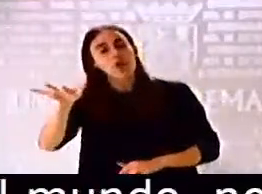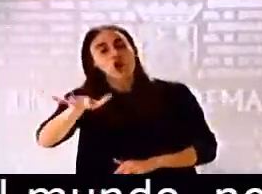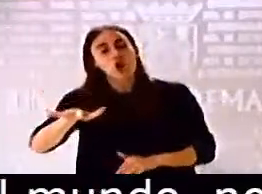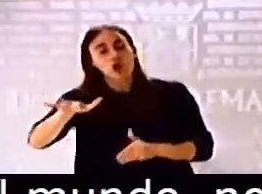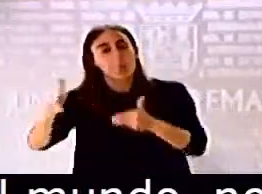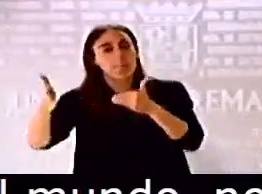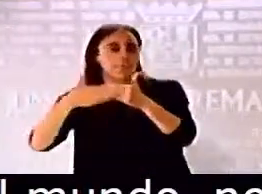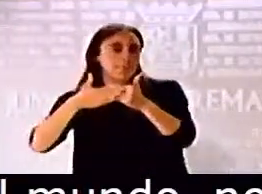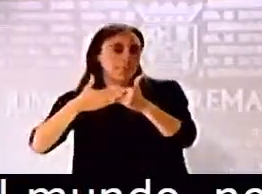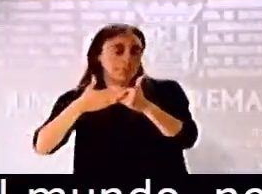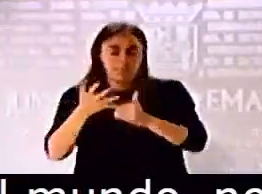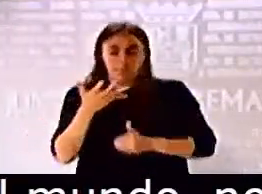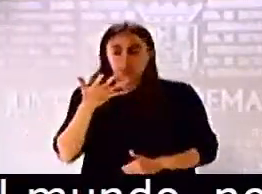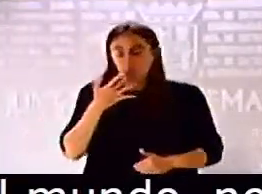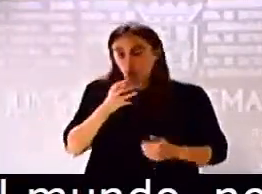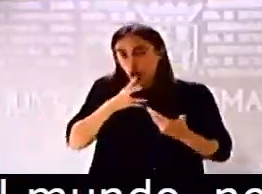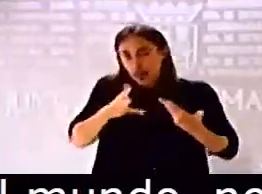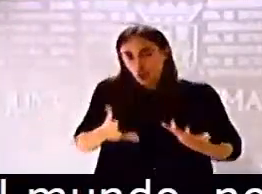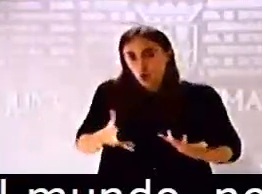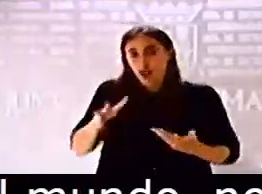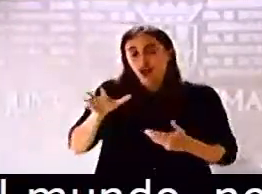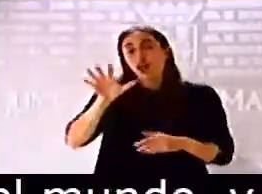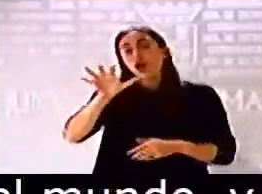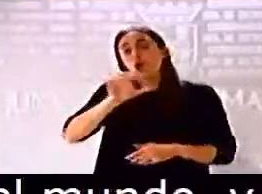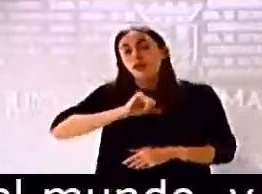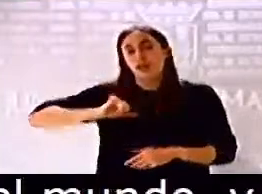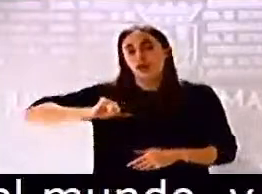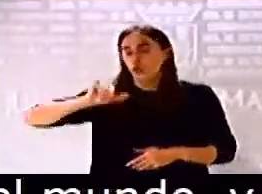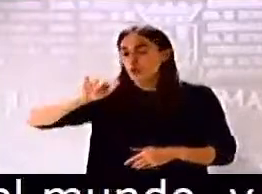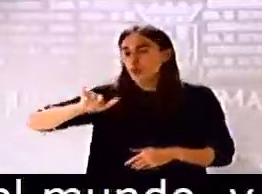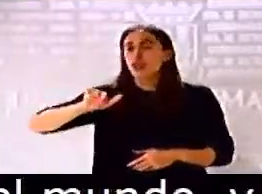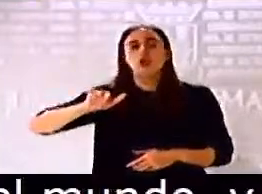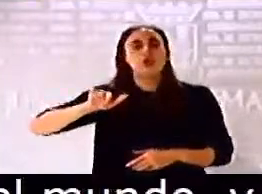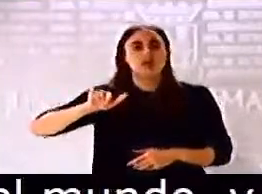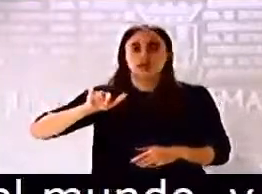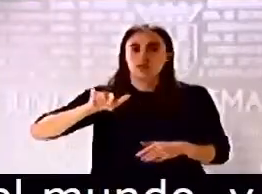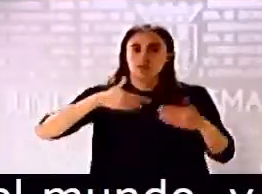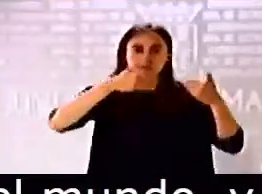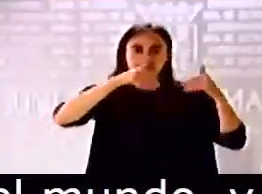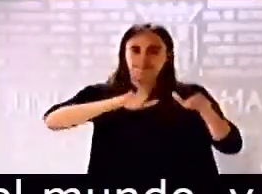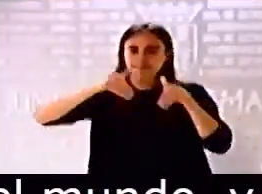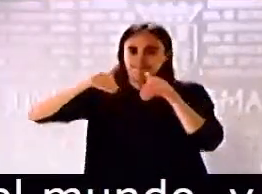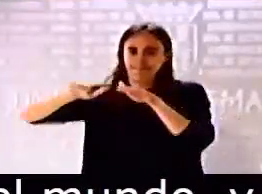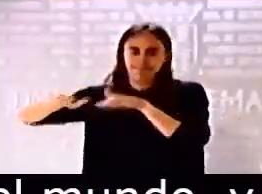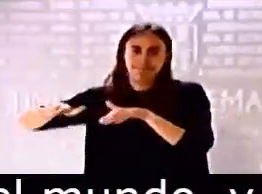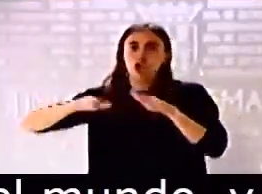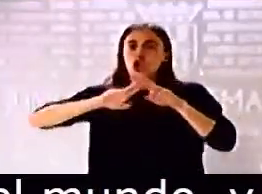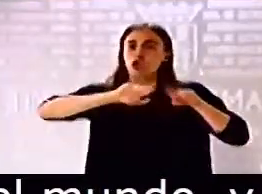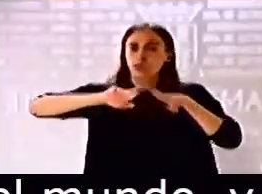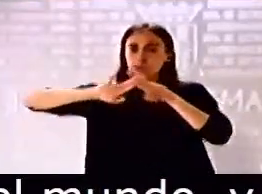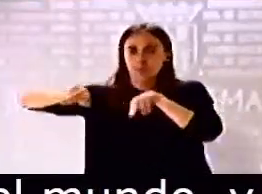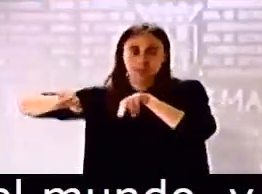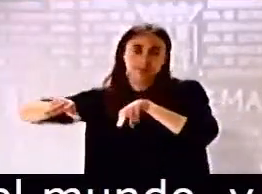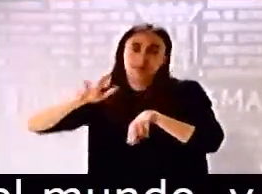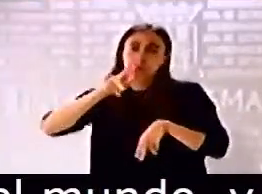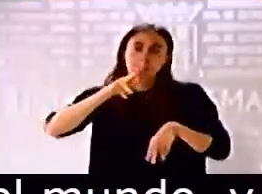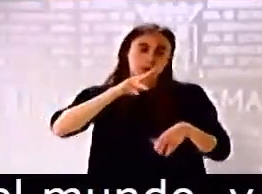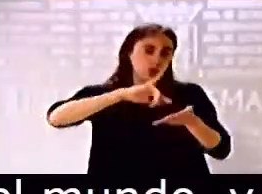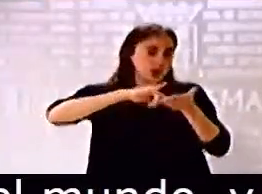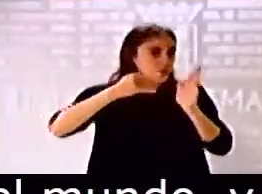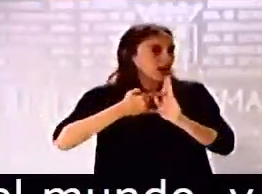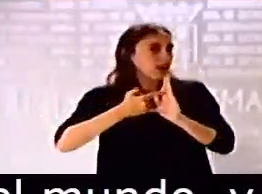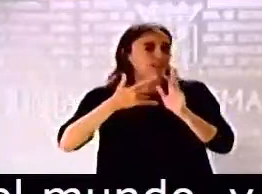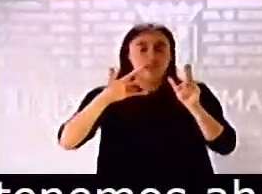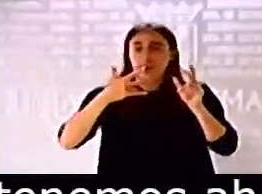perimetrales como tenemos ahora mismo en las comunidades autónomas. Eso es lo que decae con el estado de alarma. El resto